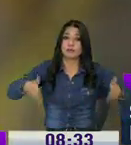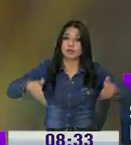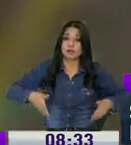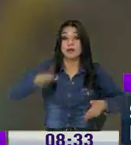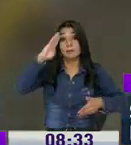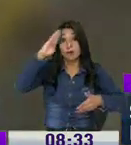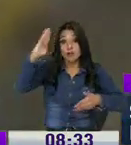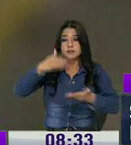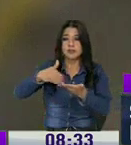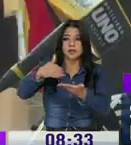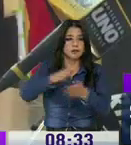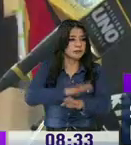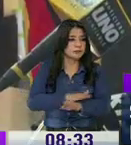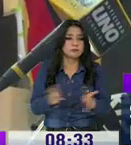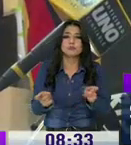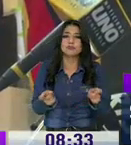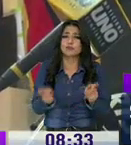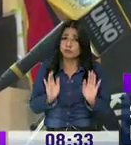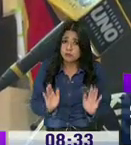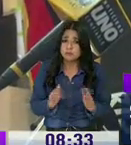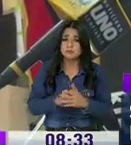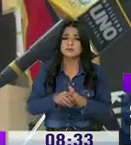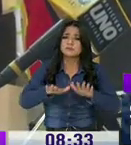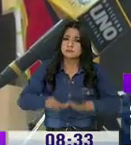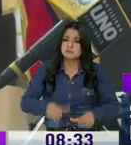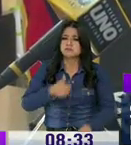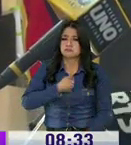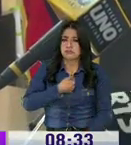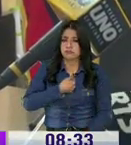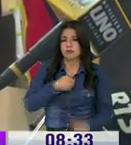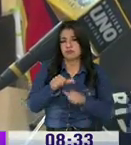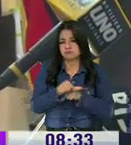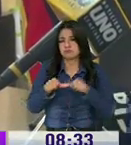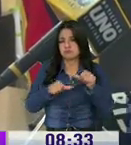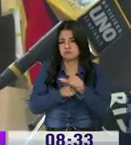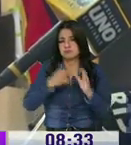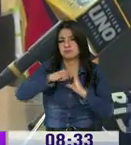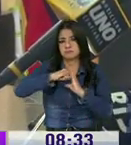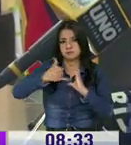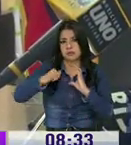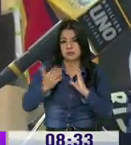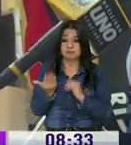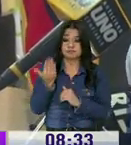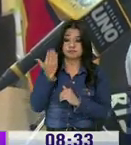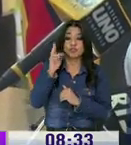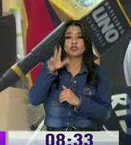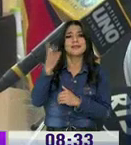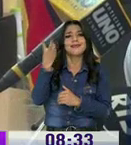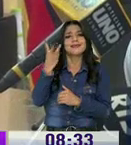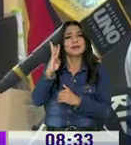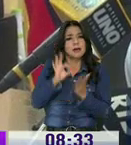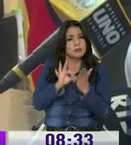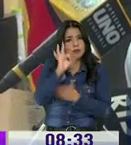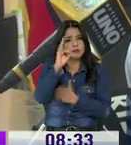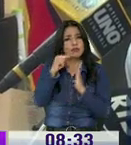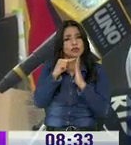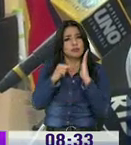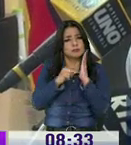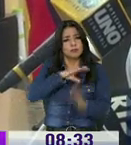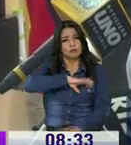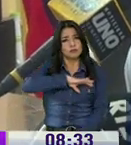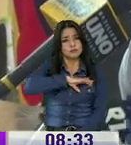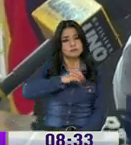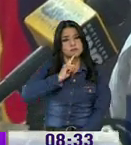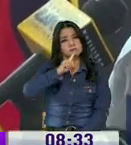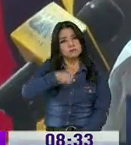de despejar el malecón. Bien, hay una ordenanza hecha por nuestra administración en el 2016 que está prohibido.